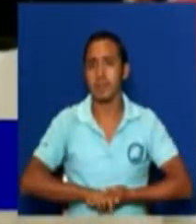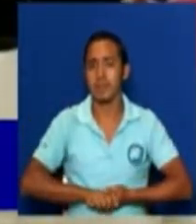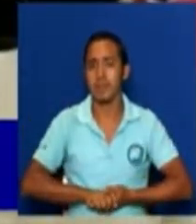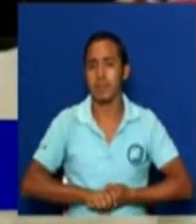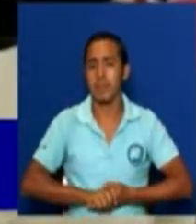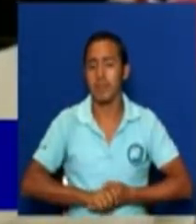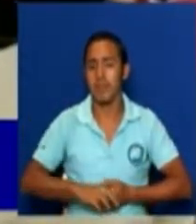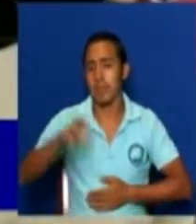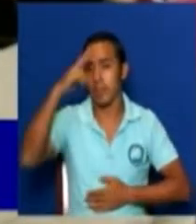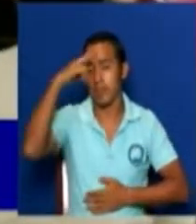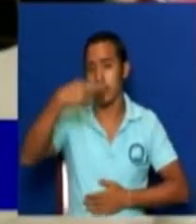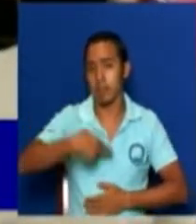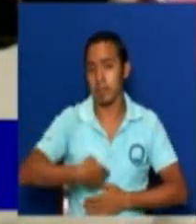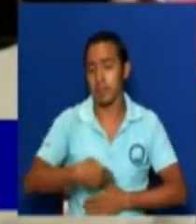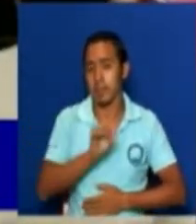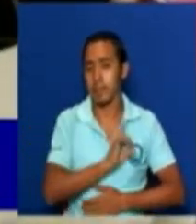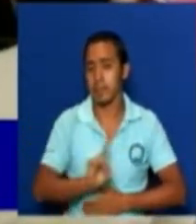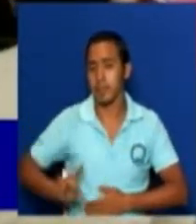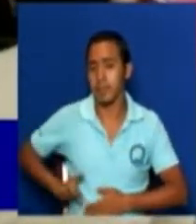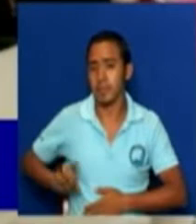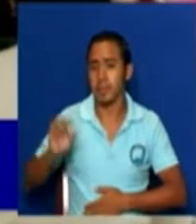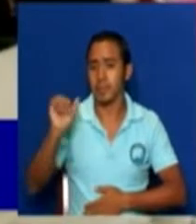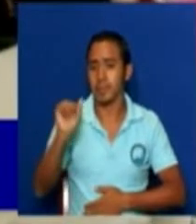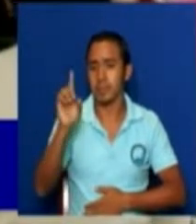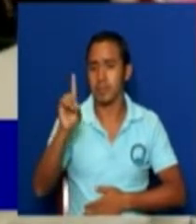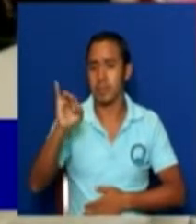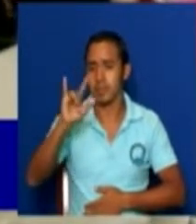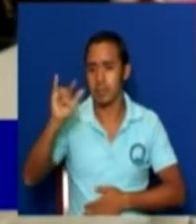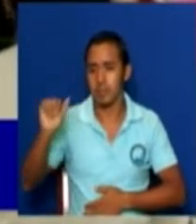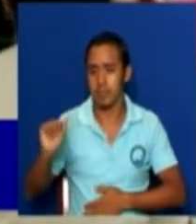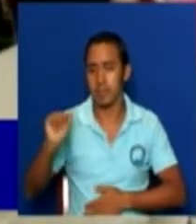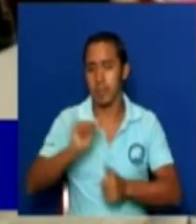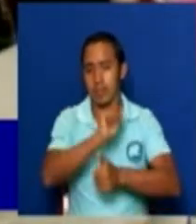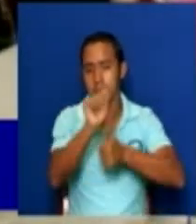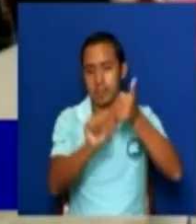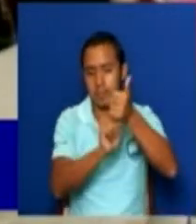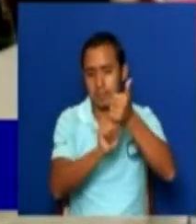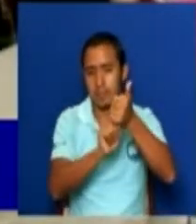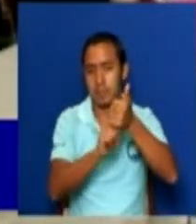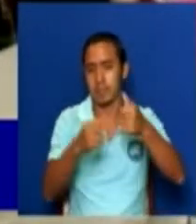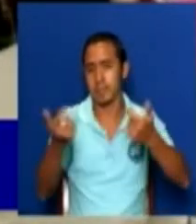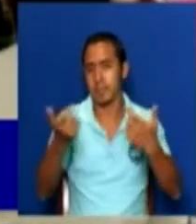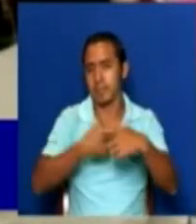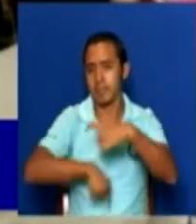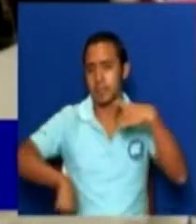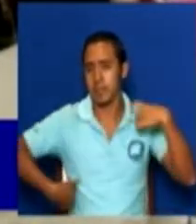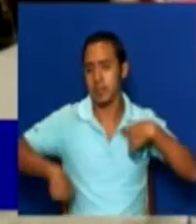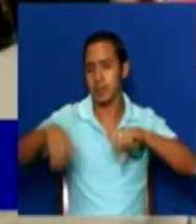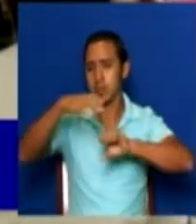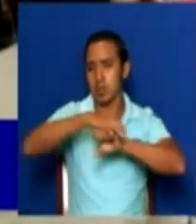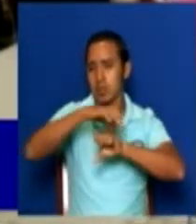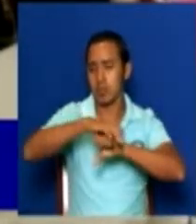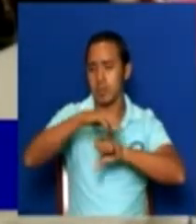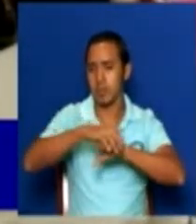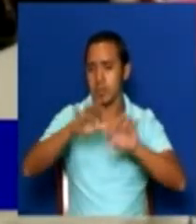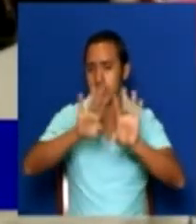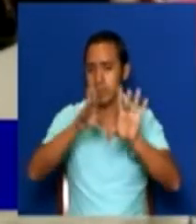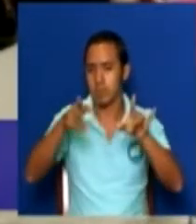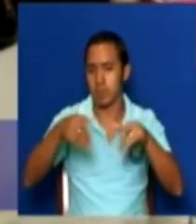a cargo de la diputada Adilia Villagra, vicepresidenta de la Comisión de Asuntos Laborales y